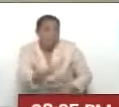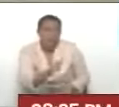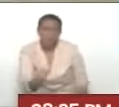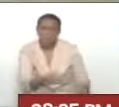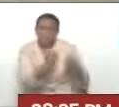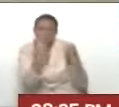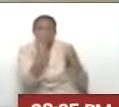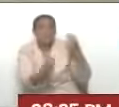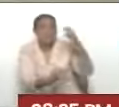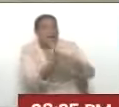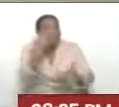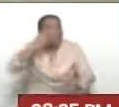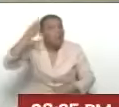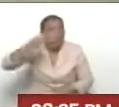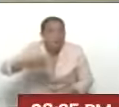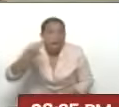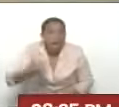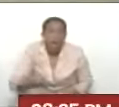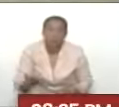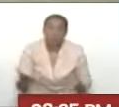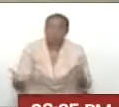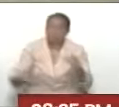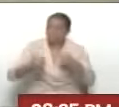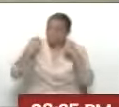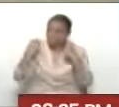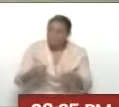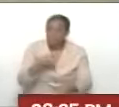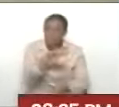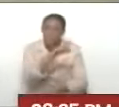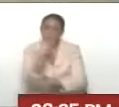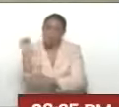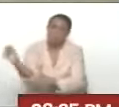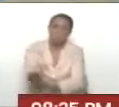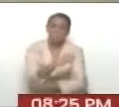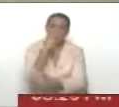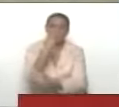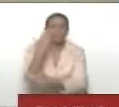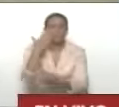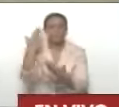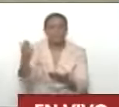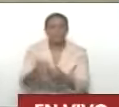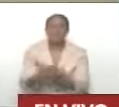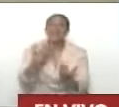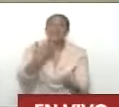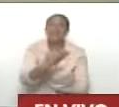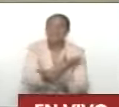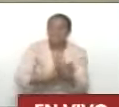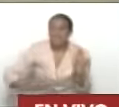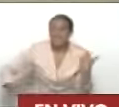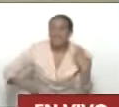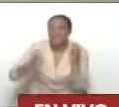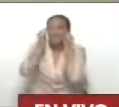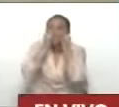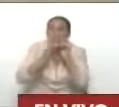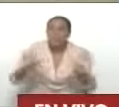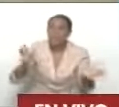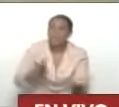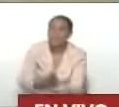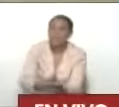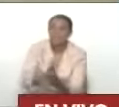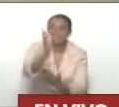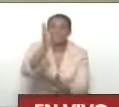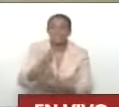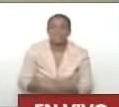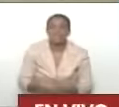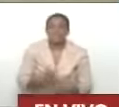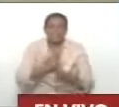imposible las cosas que nosotros hacemos posible, le vamos a dar un revolcón. Gracias, presidente. Dios lo bendiga. Adelante. Desde